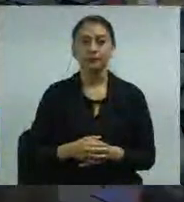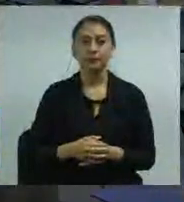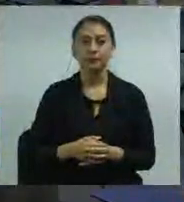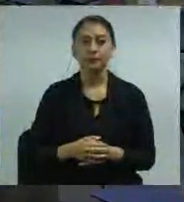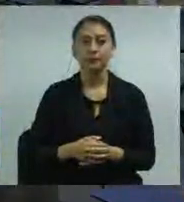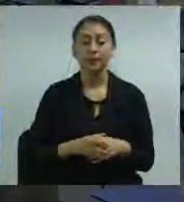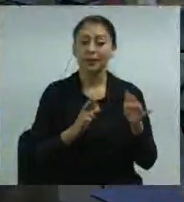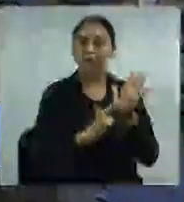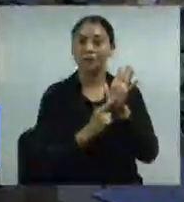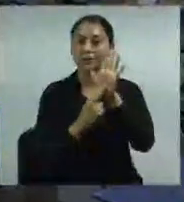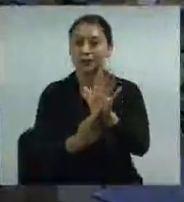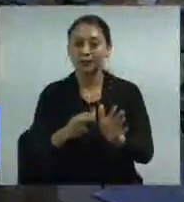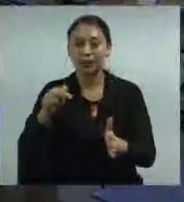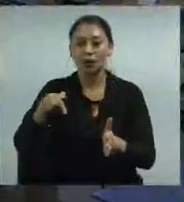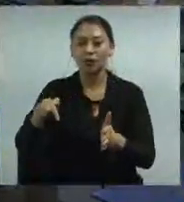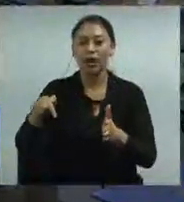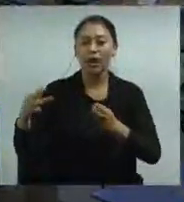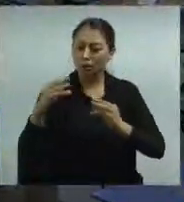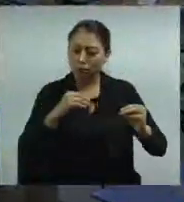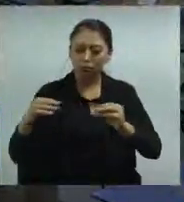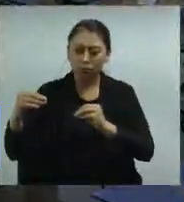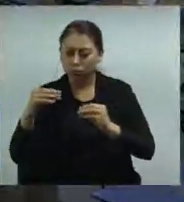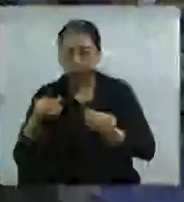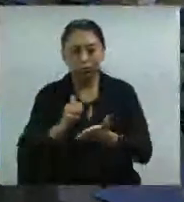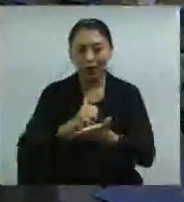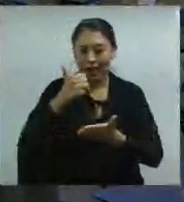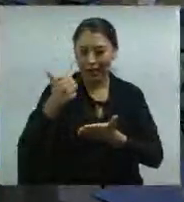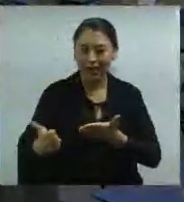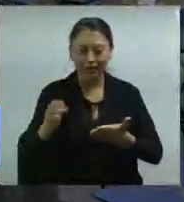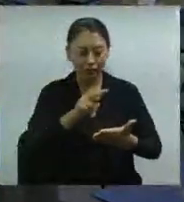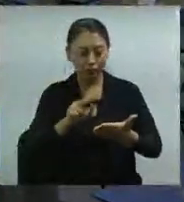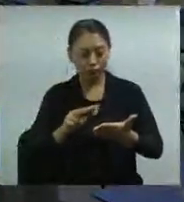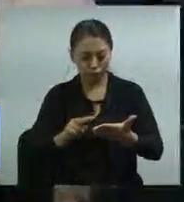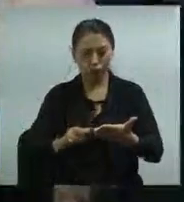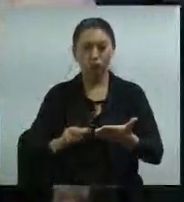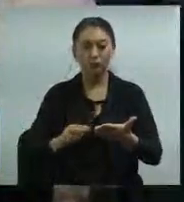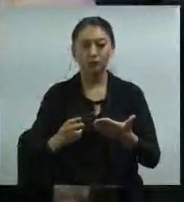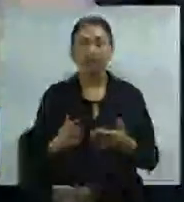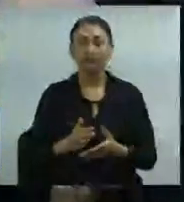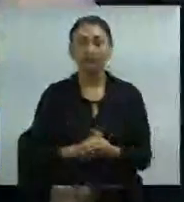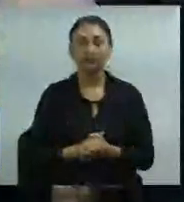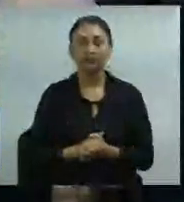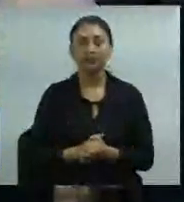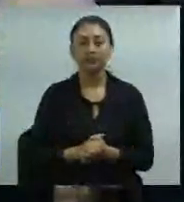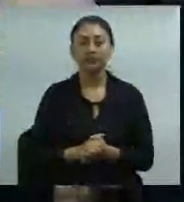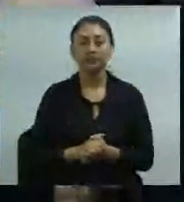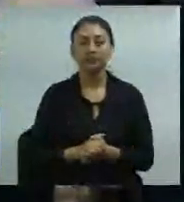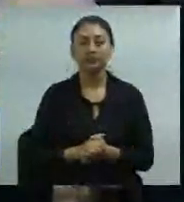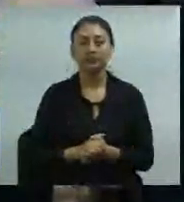Señores representantes, se somete a discusión la agenda leída por el diputado Raúl Solórzano.